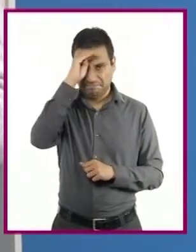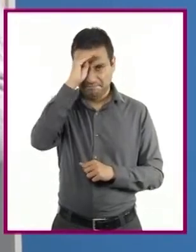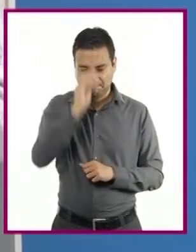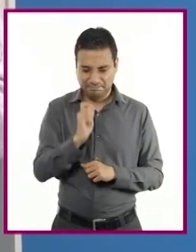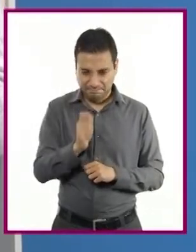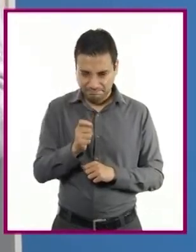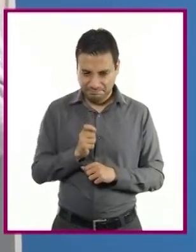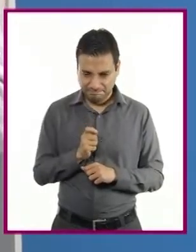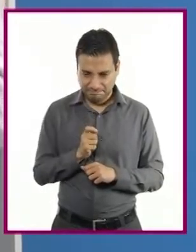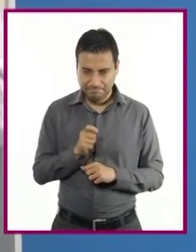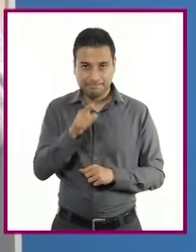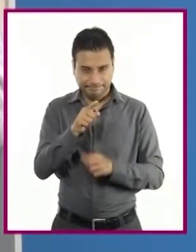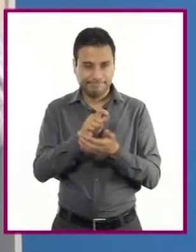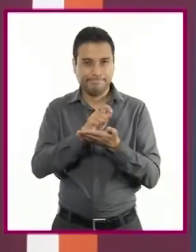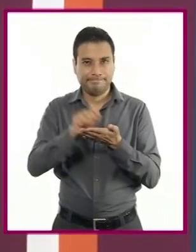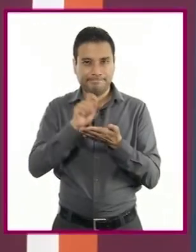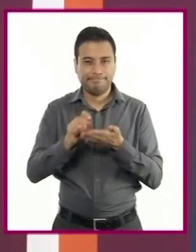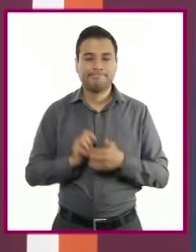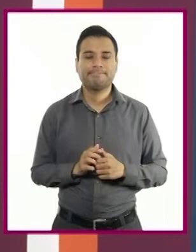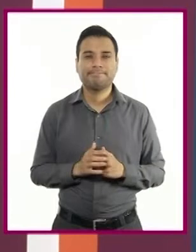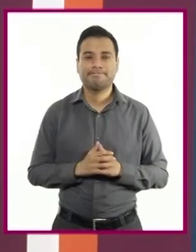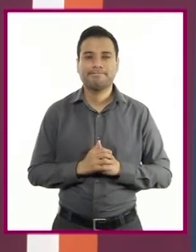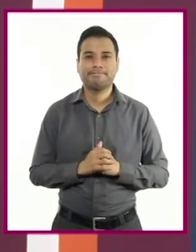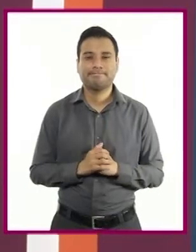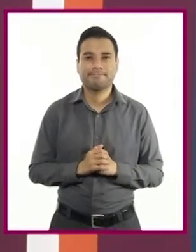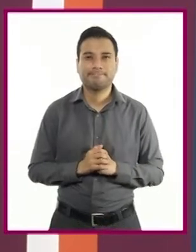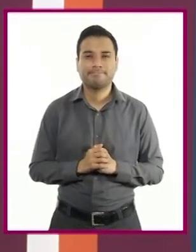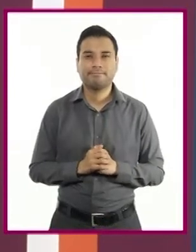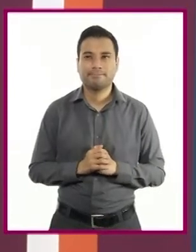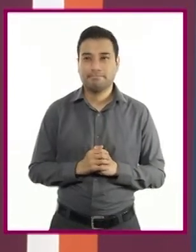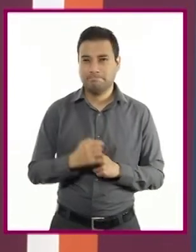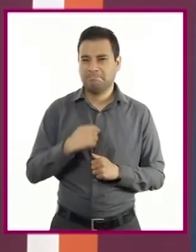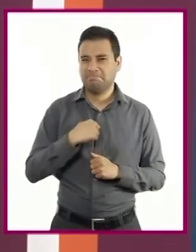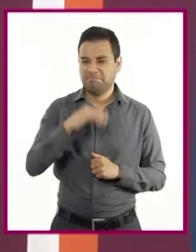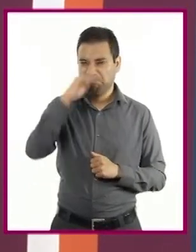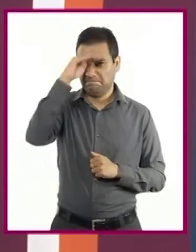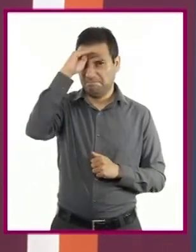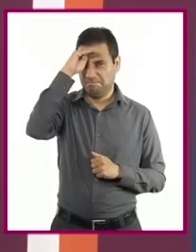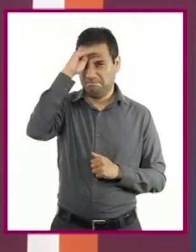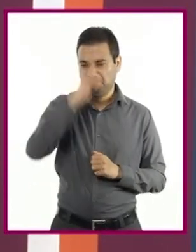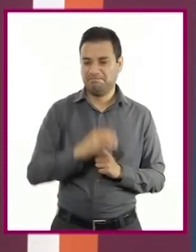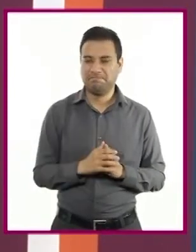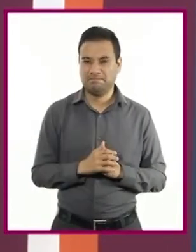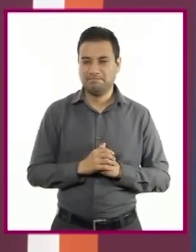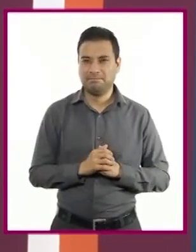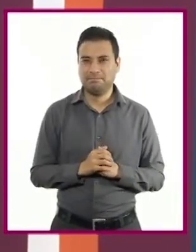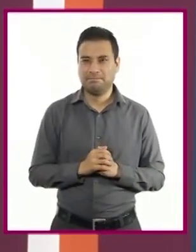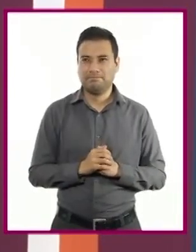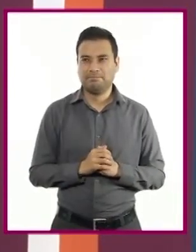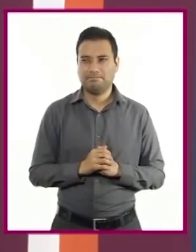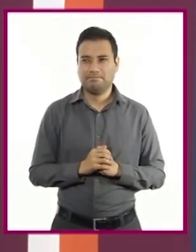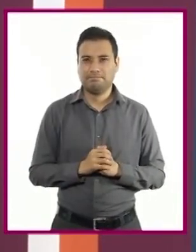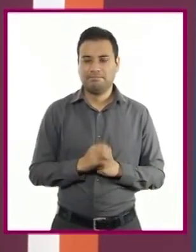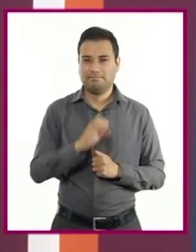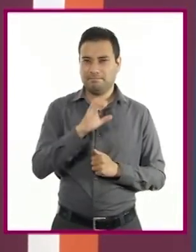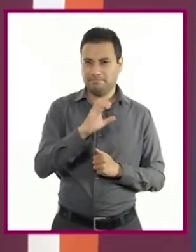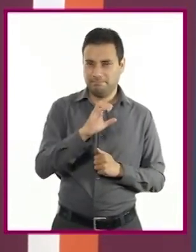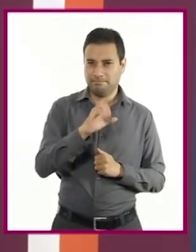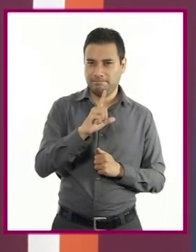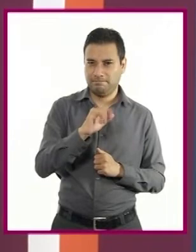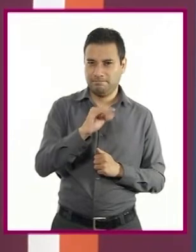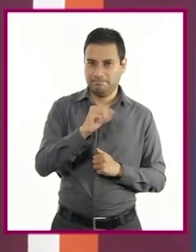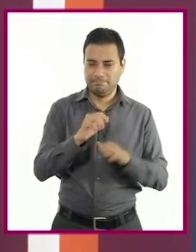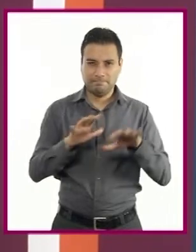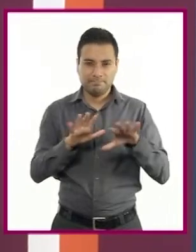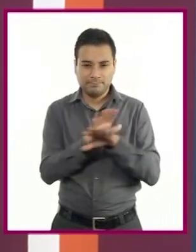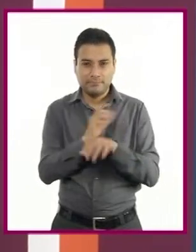sus anotaciones en su cuaderno. Déjeme pensar. El cambio climático se refiere